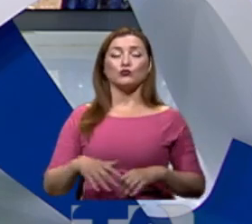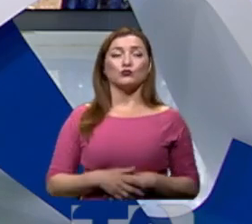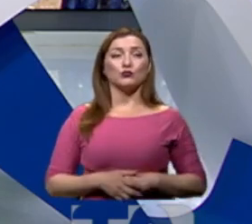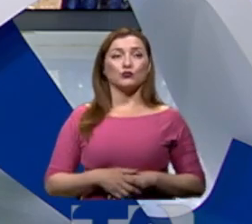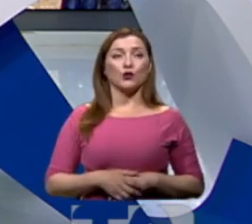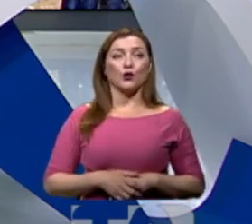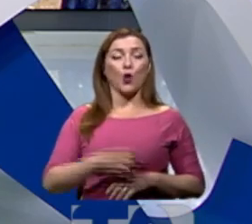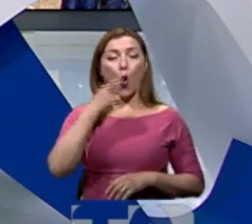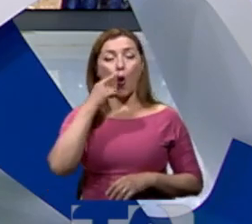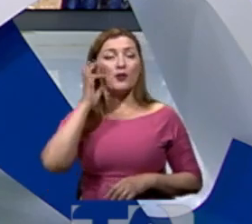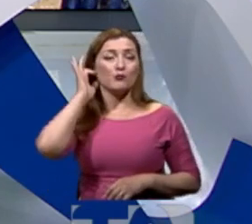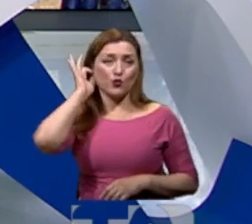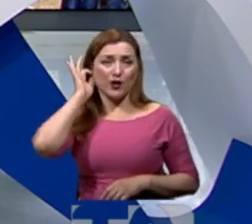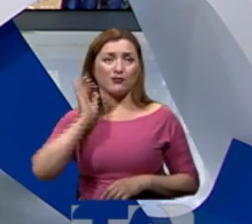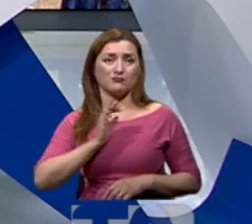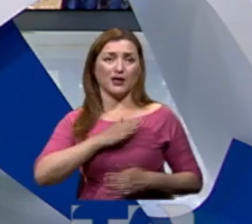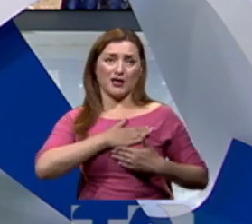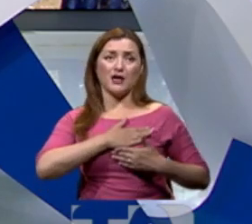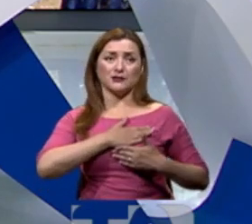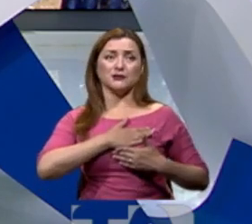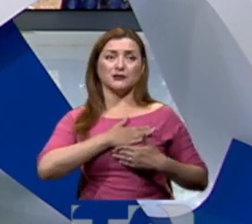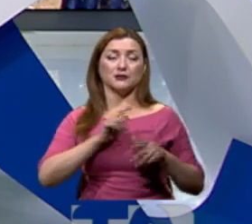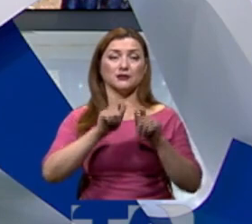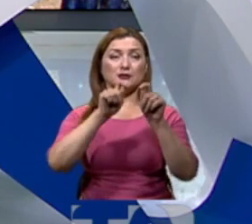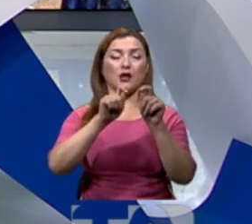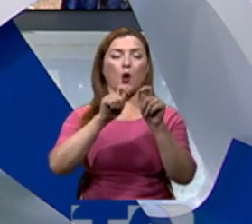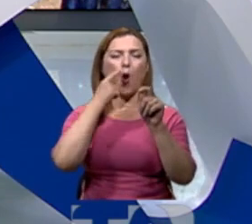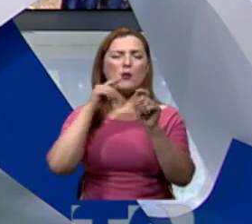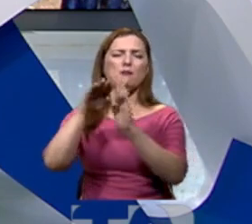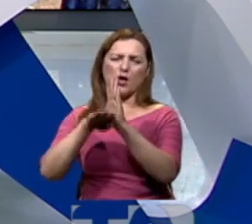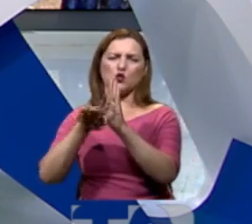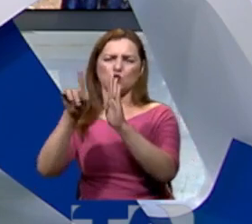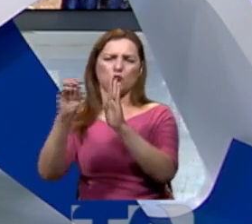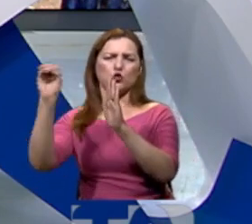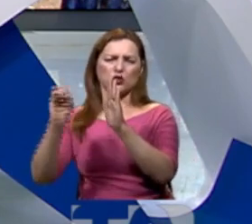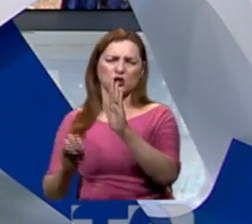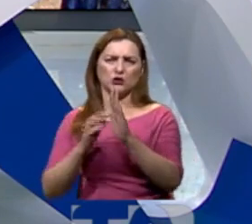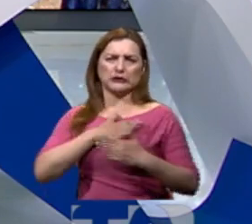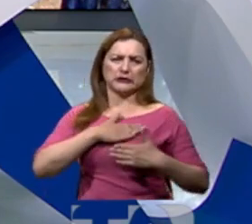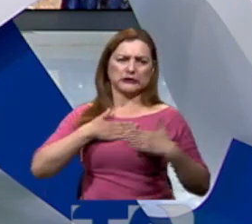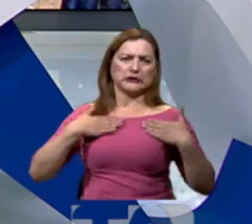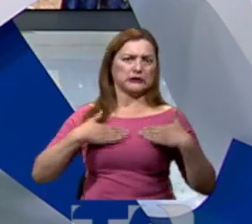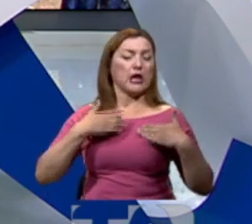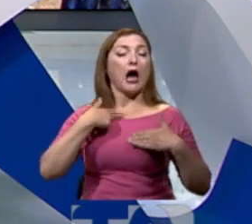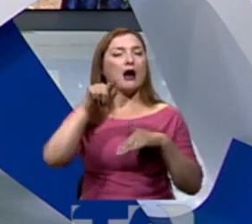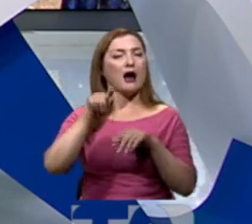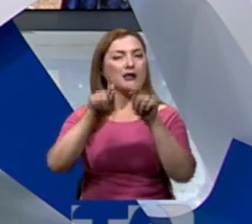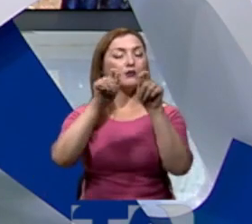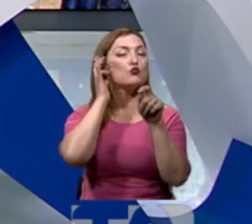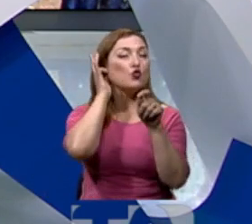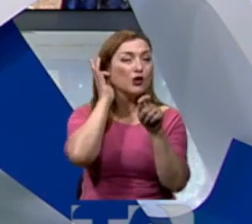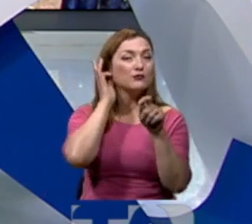no solo para las mujeres, ¿verdad? Así es, si bien la prevalencia es menor, apenas el 1% de hombres son detectados con cáncer de mama, en mujeres